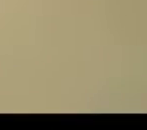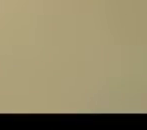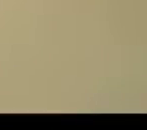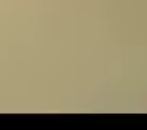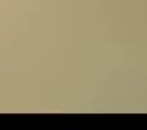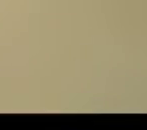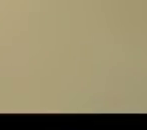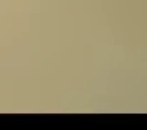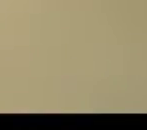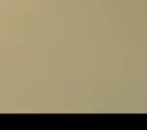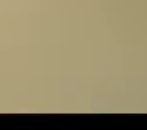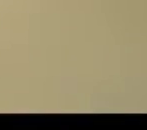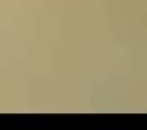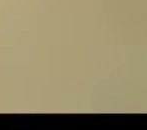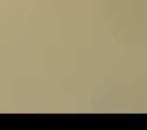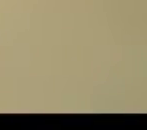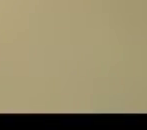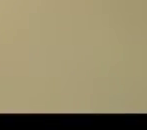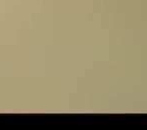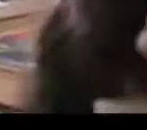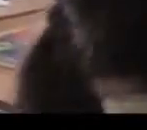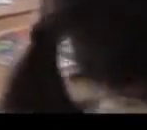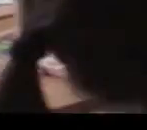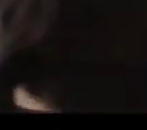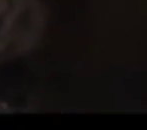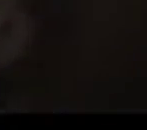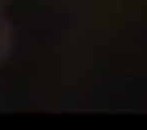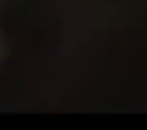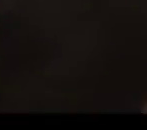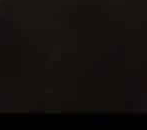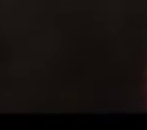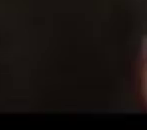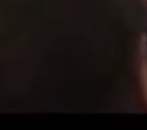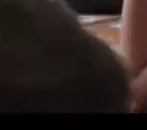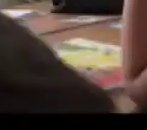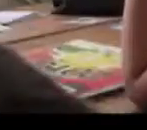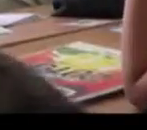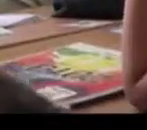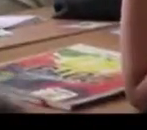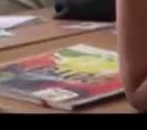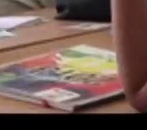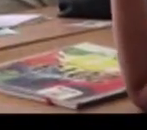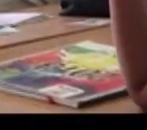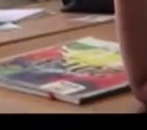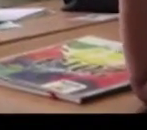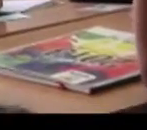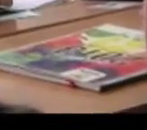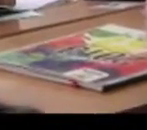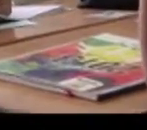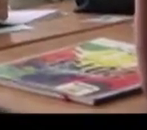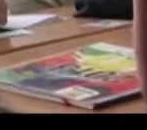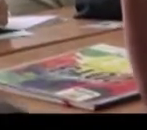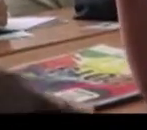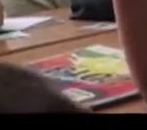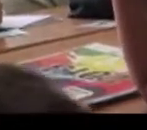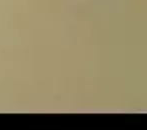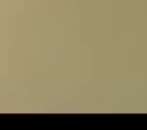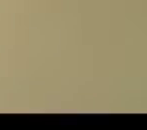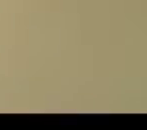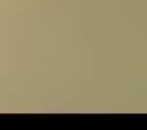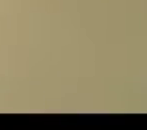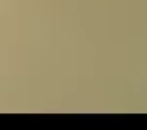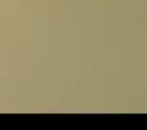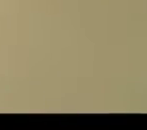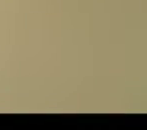conocen, les cuesta mucho. Hacen dibujitos sencillos pero bonitos. Pero, si ustedes